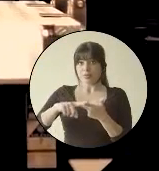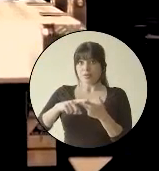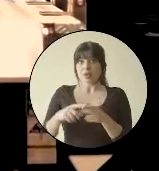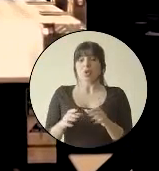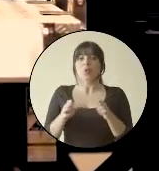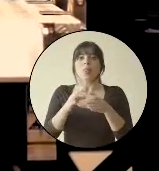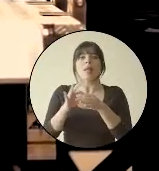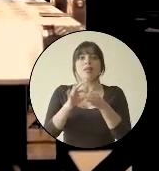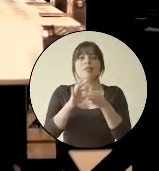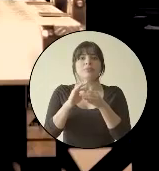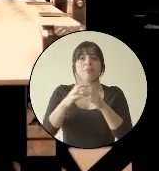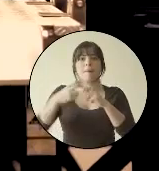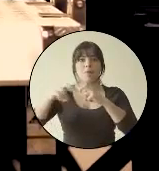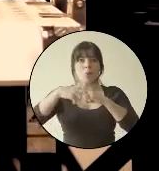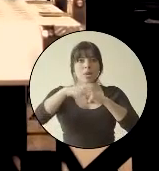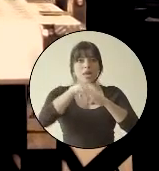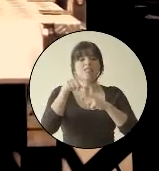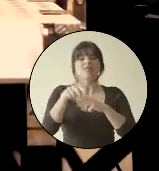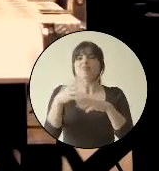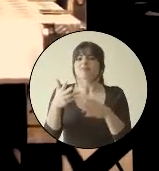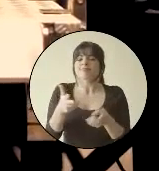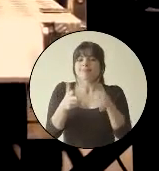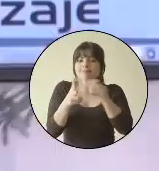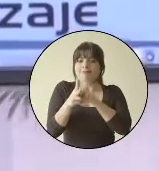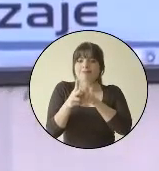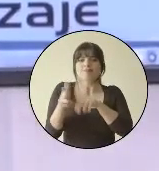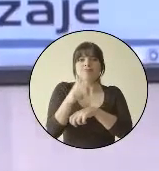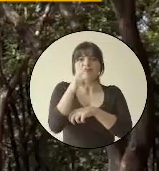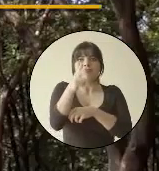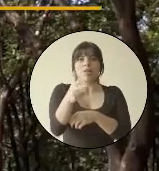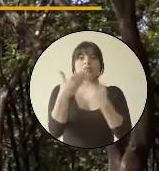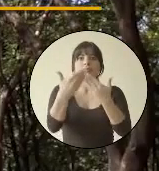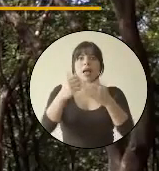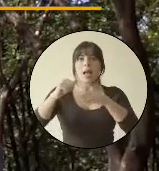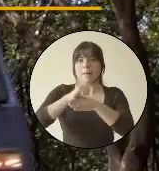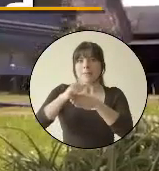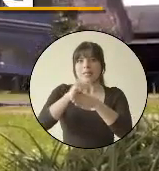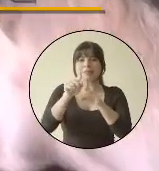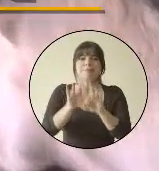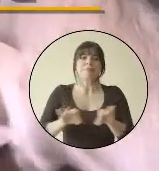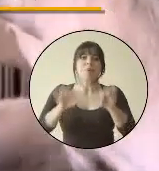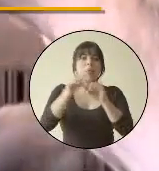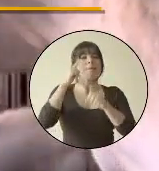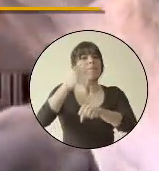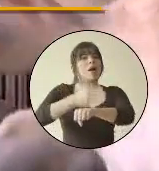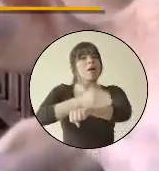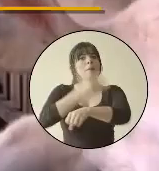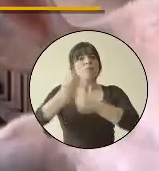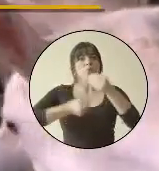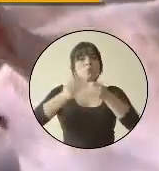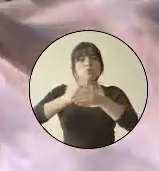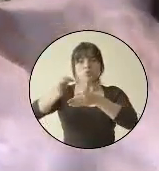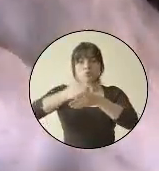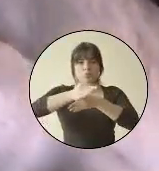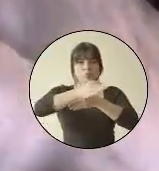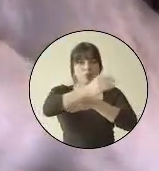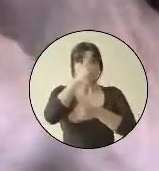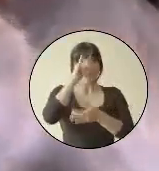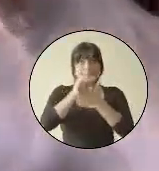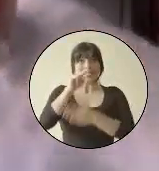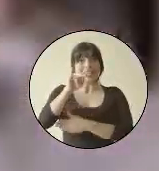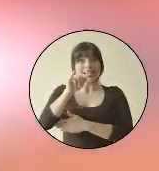Unidades móviles. La formación y capacitación son esenciales para mejorar la productividad rural. Por